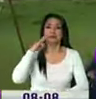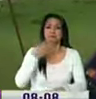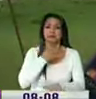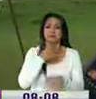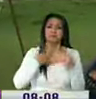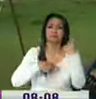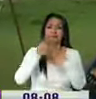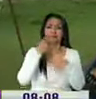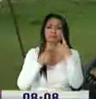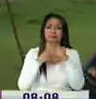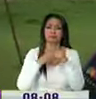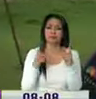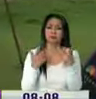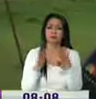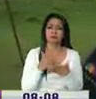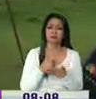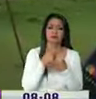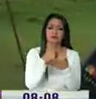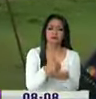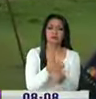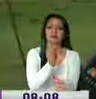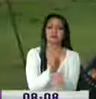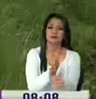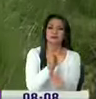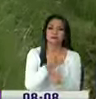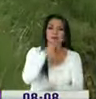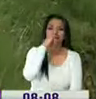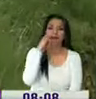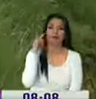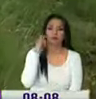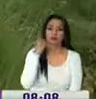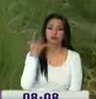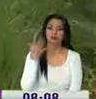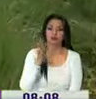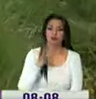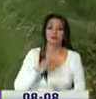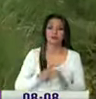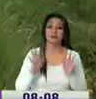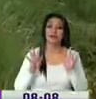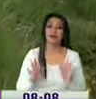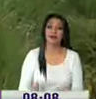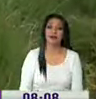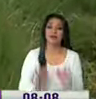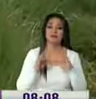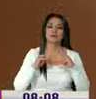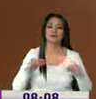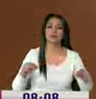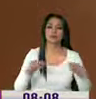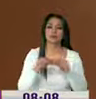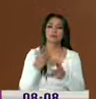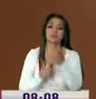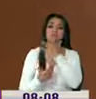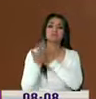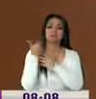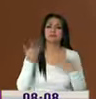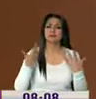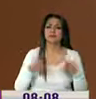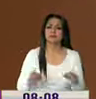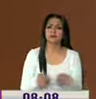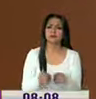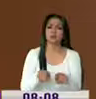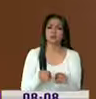apoyo psicológico a los niños. Explican que son eventos naturales que ya se han registrado en otros sectores en